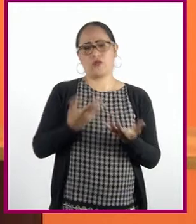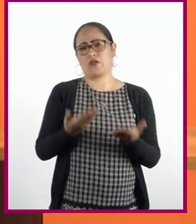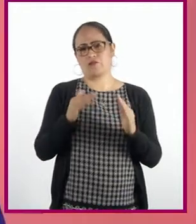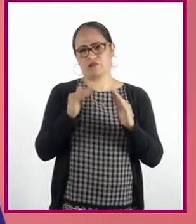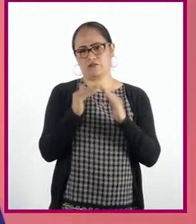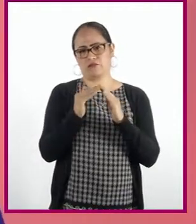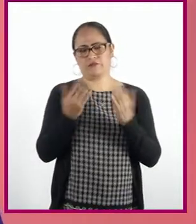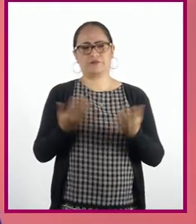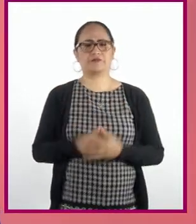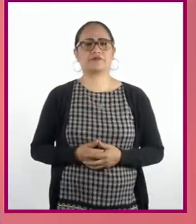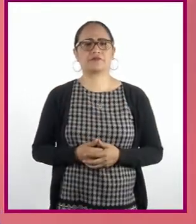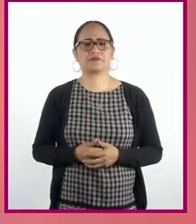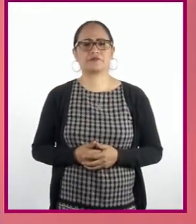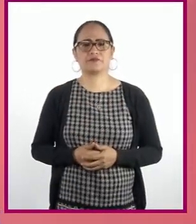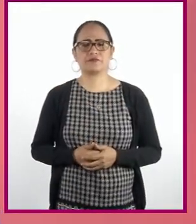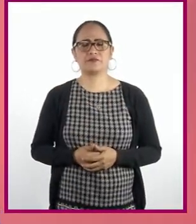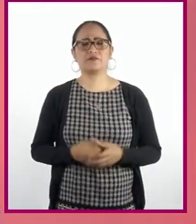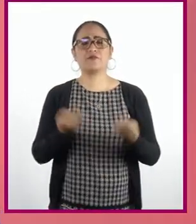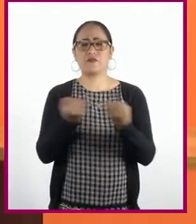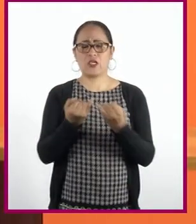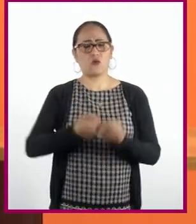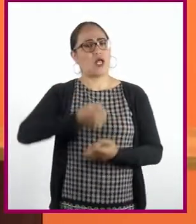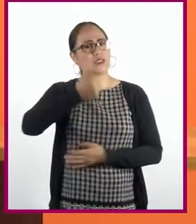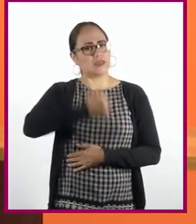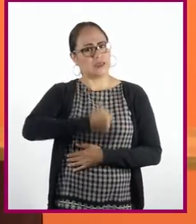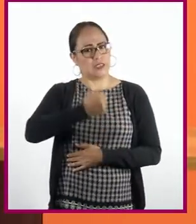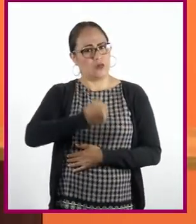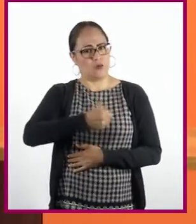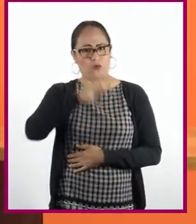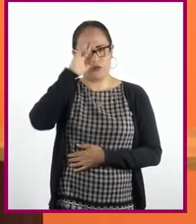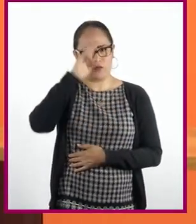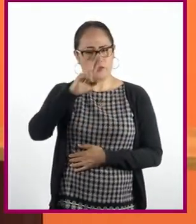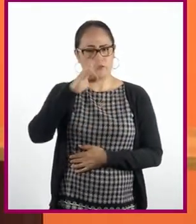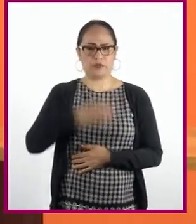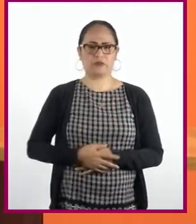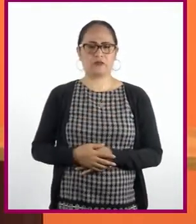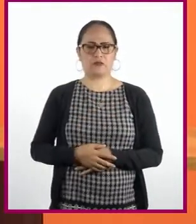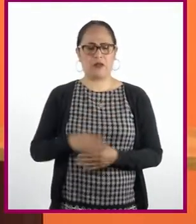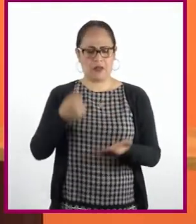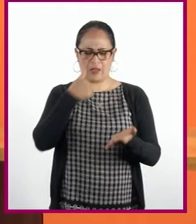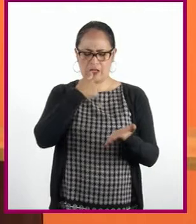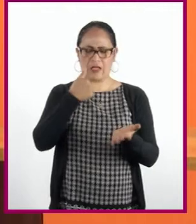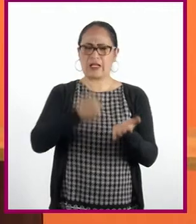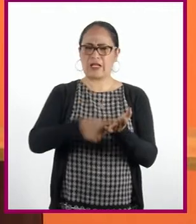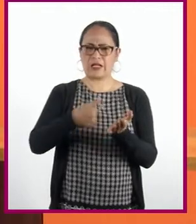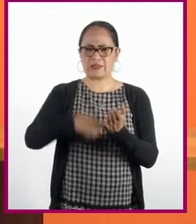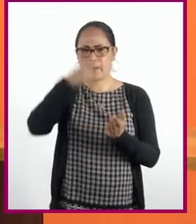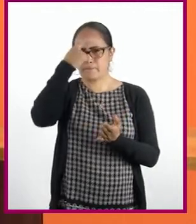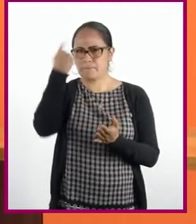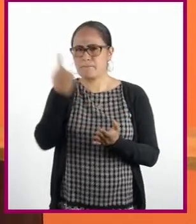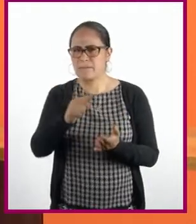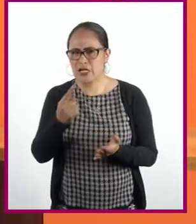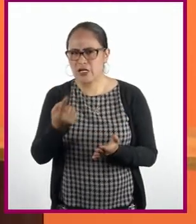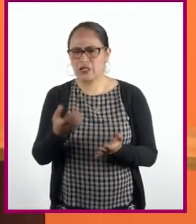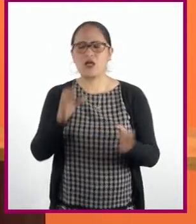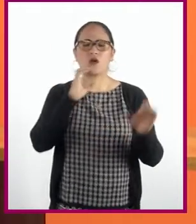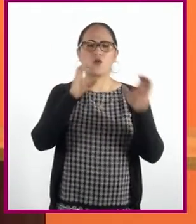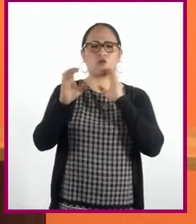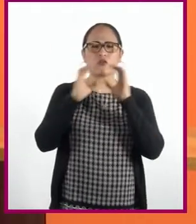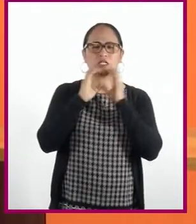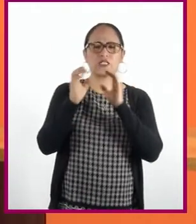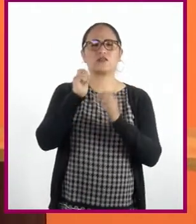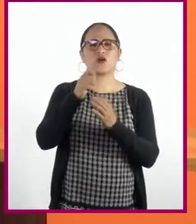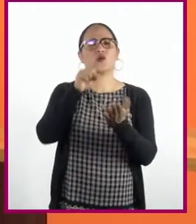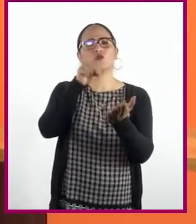procedencia. También incluye un cordial saludo. Se establece que la carta tiene la intención comunicativa de establecer una